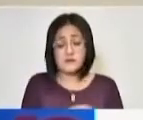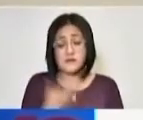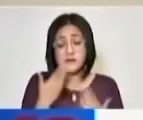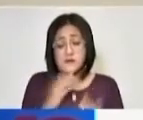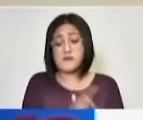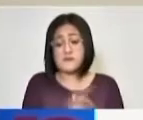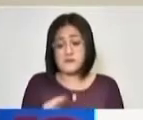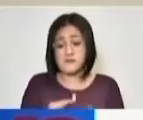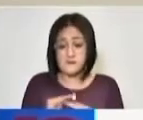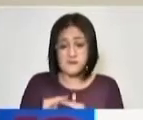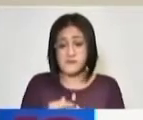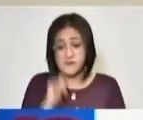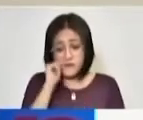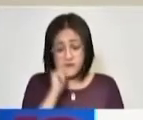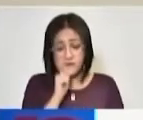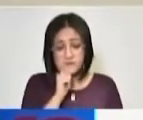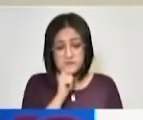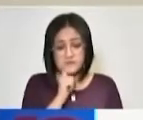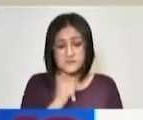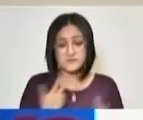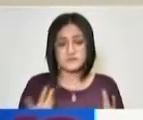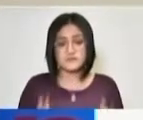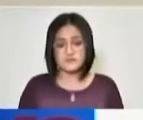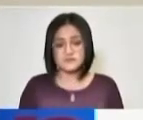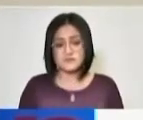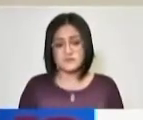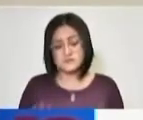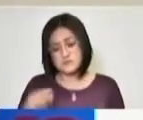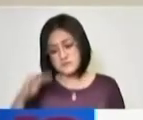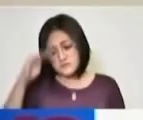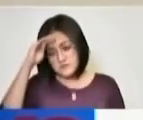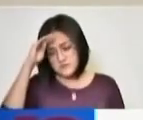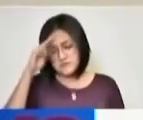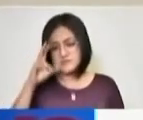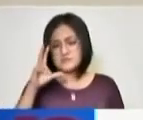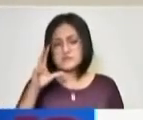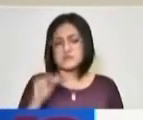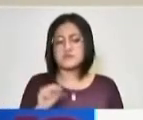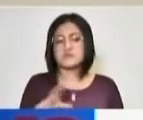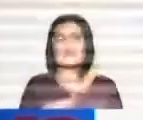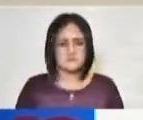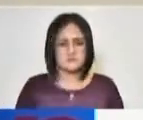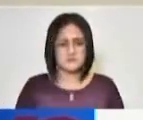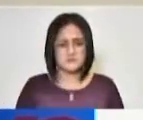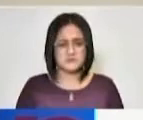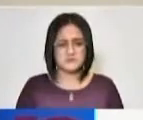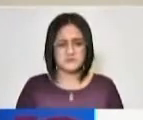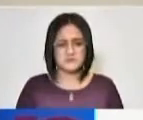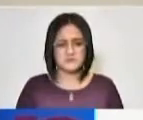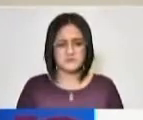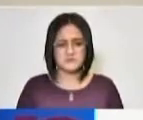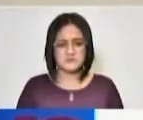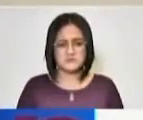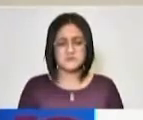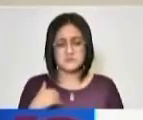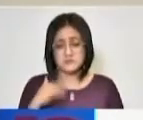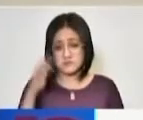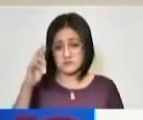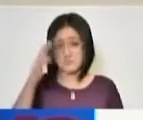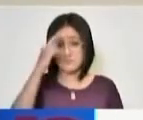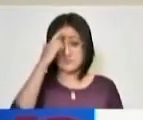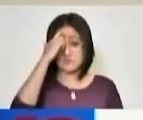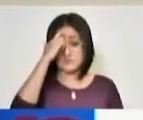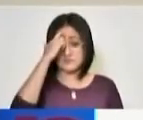igualitaria siempre no hubiera habido penalización al aborto hago un reconocimiento